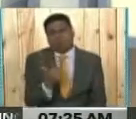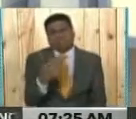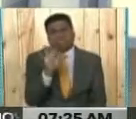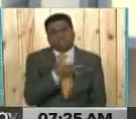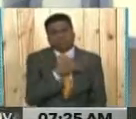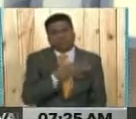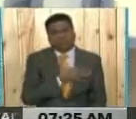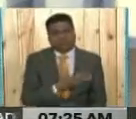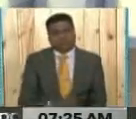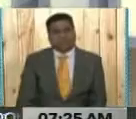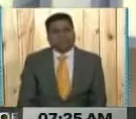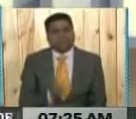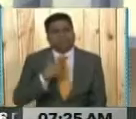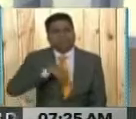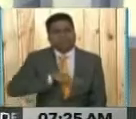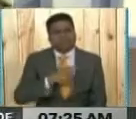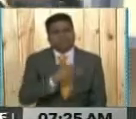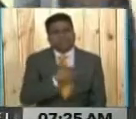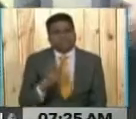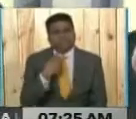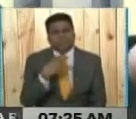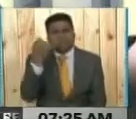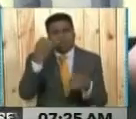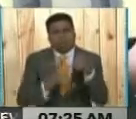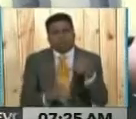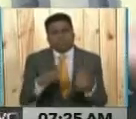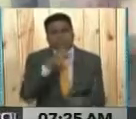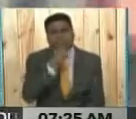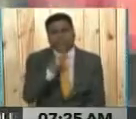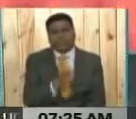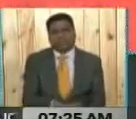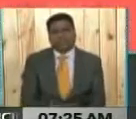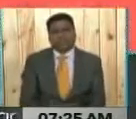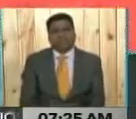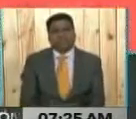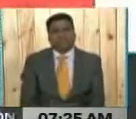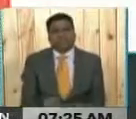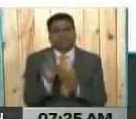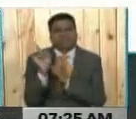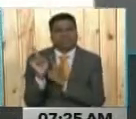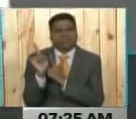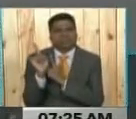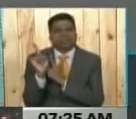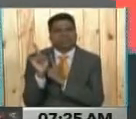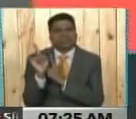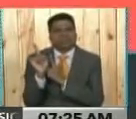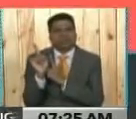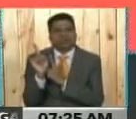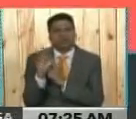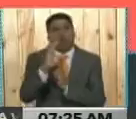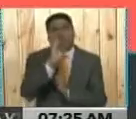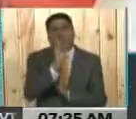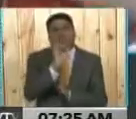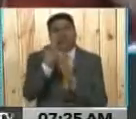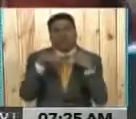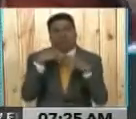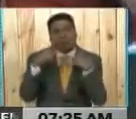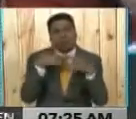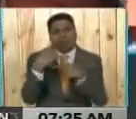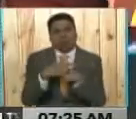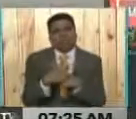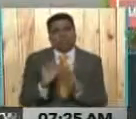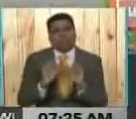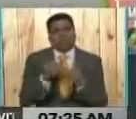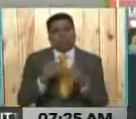sociales. Por eso queremos dejar de ser la última nota del noticiero o la llamada nota de color, la que empieza a salir